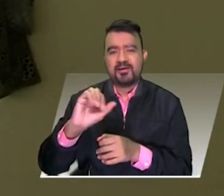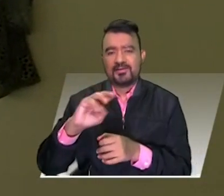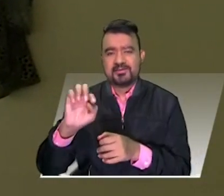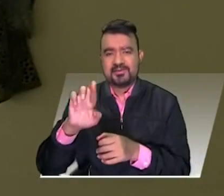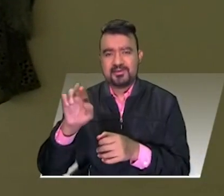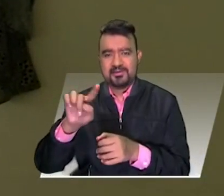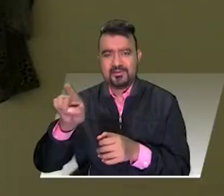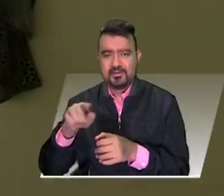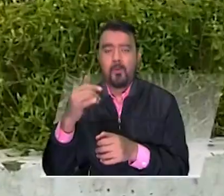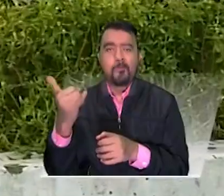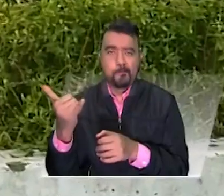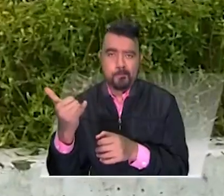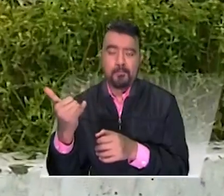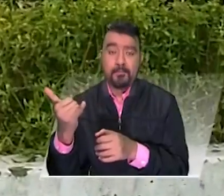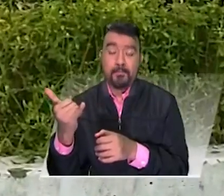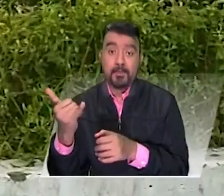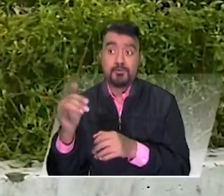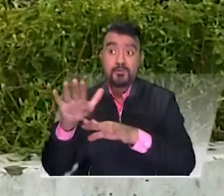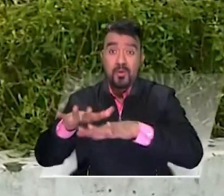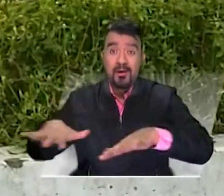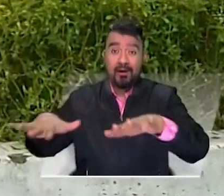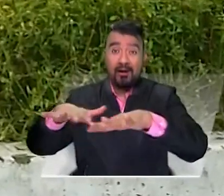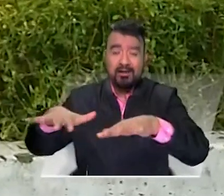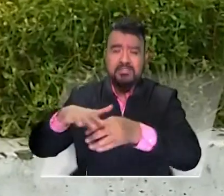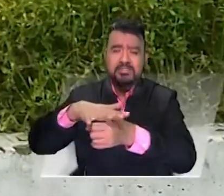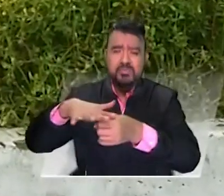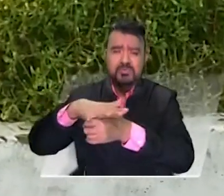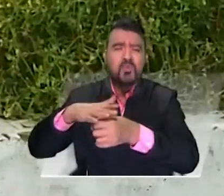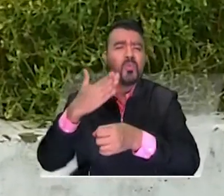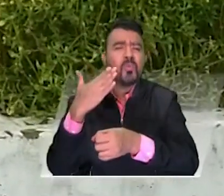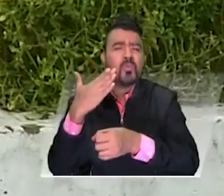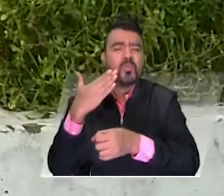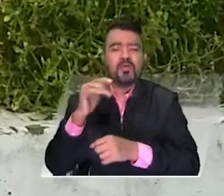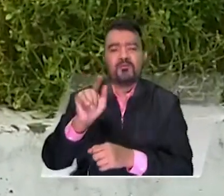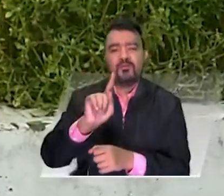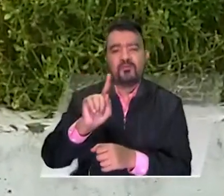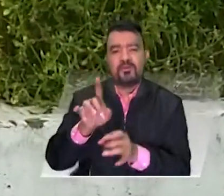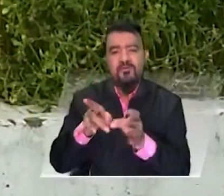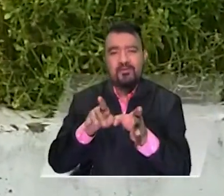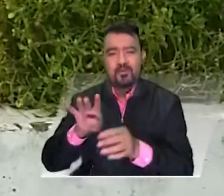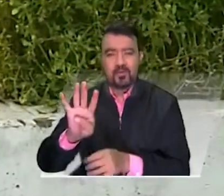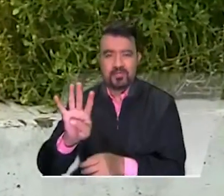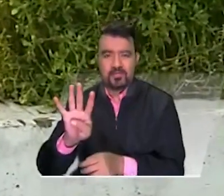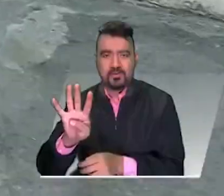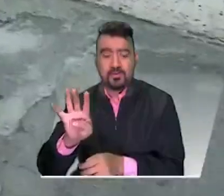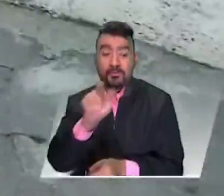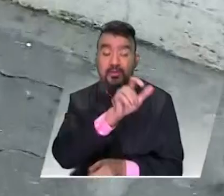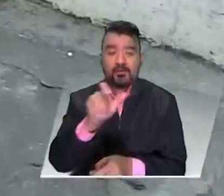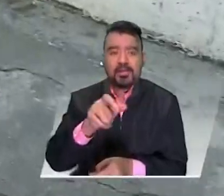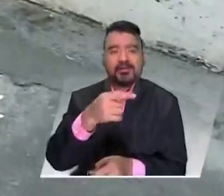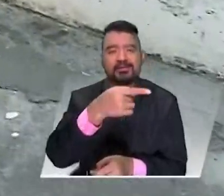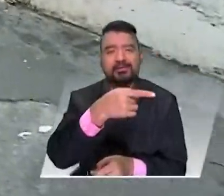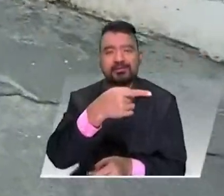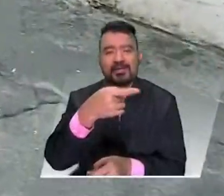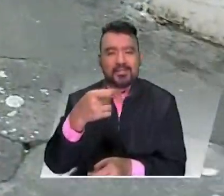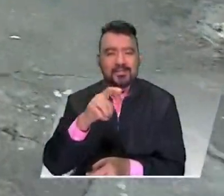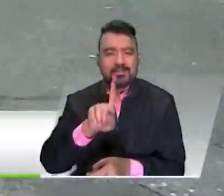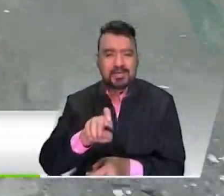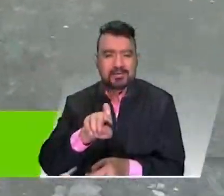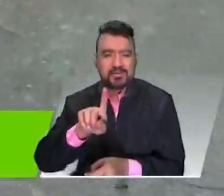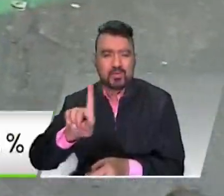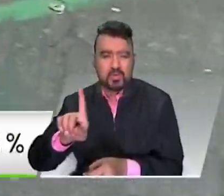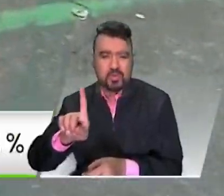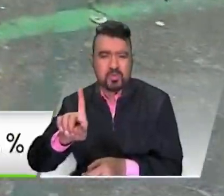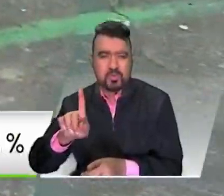sufrió la primera situación en el departamento el 4 de febrero cuando 161 familias tuvieron que salir